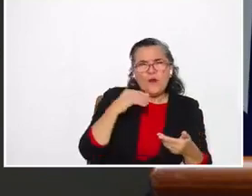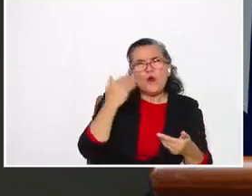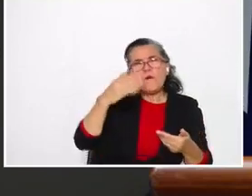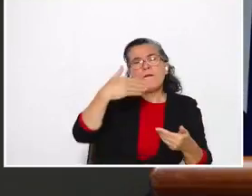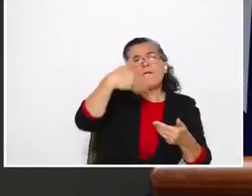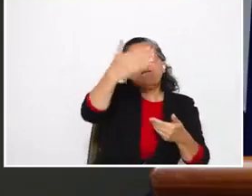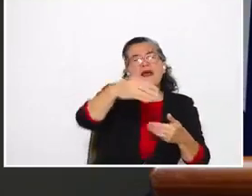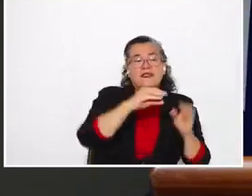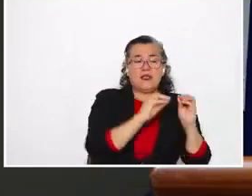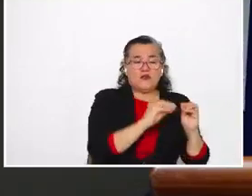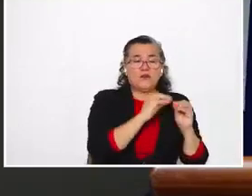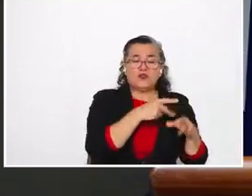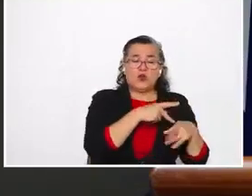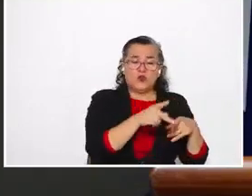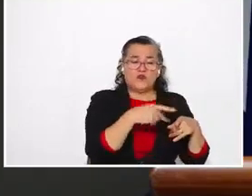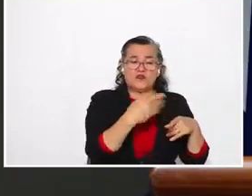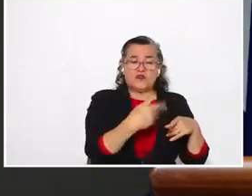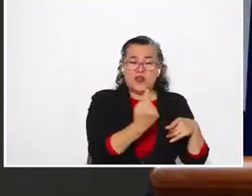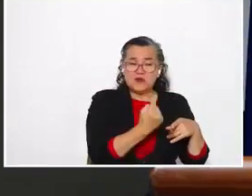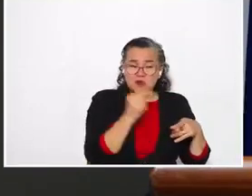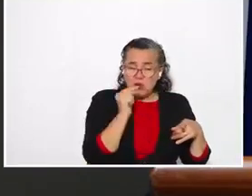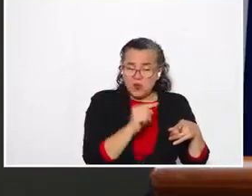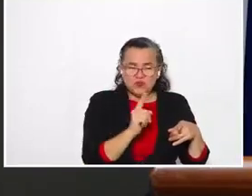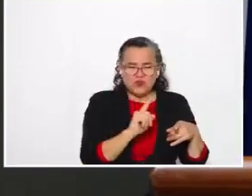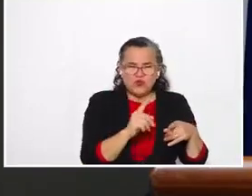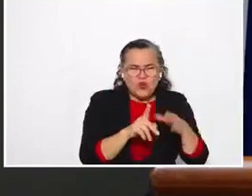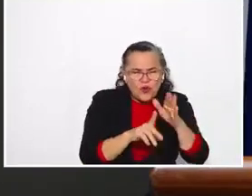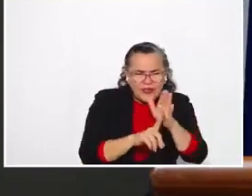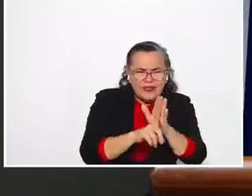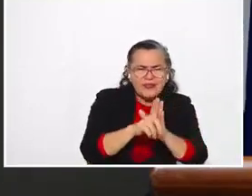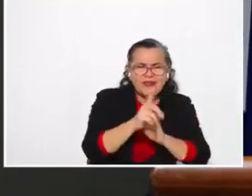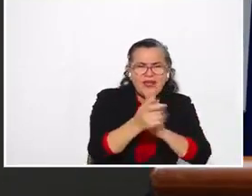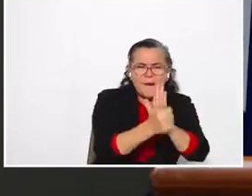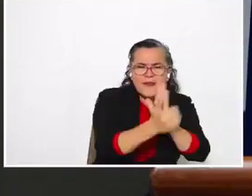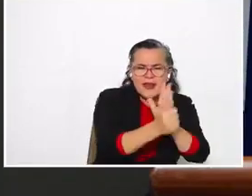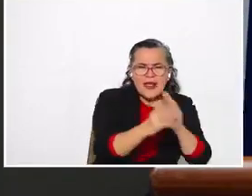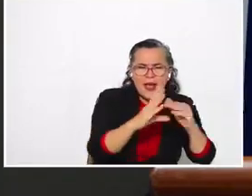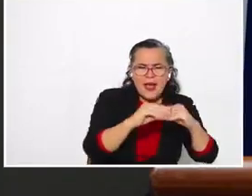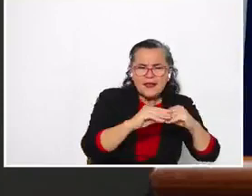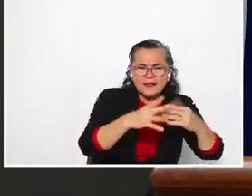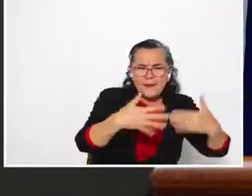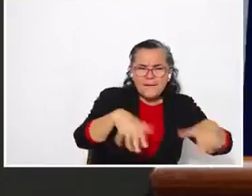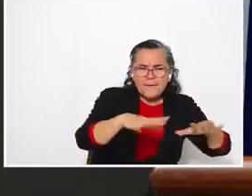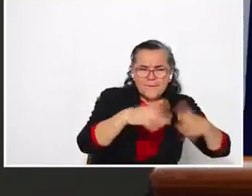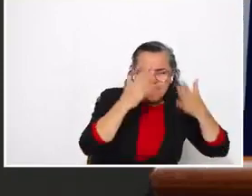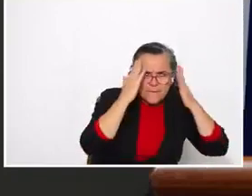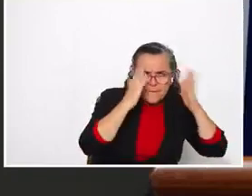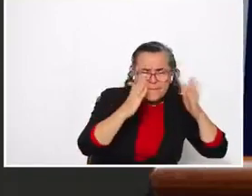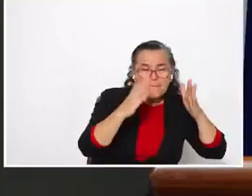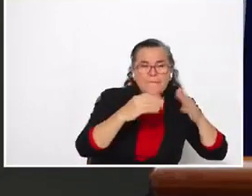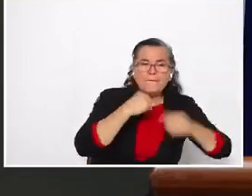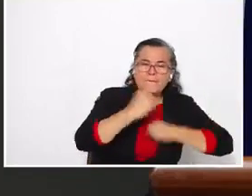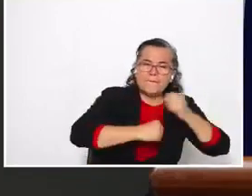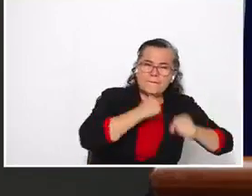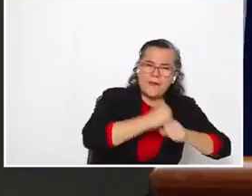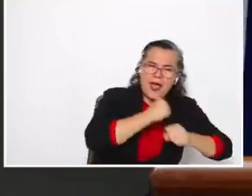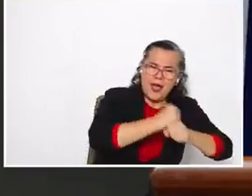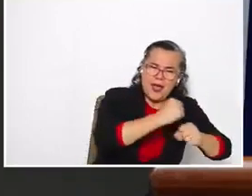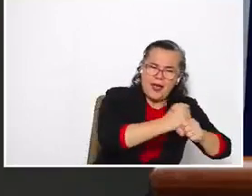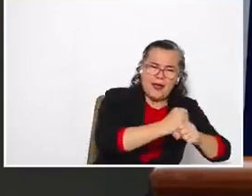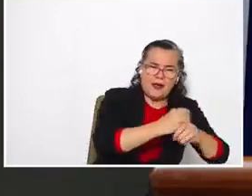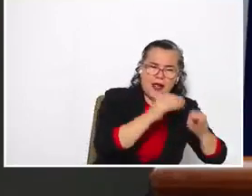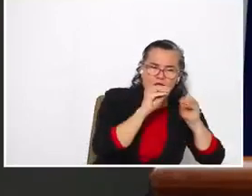allá de la formación profesional hacia el desarrollo de habilidades blandas para el emprendimiento, la